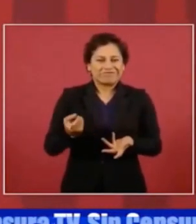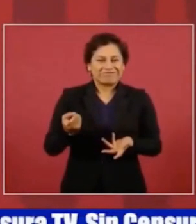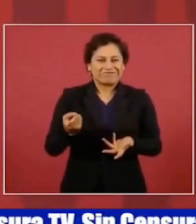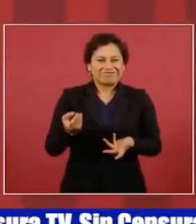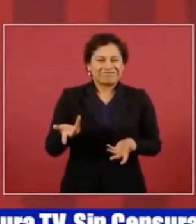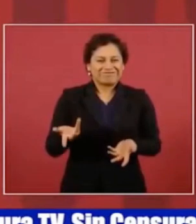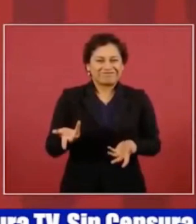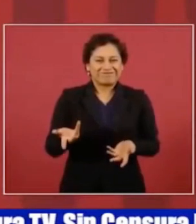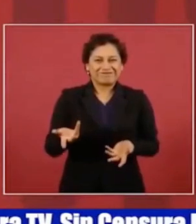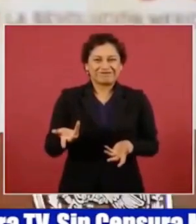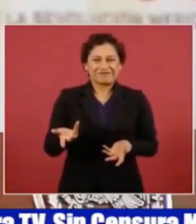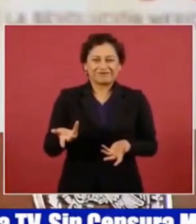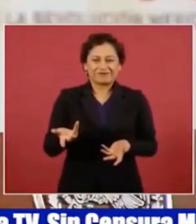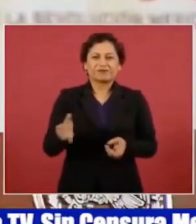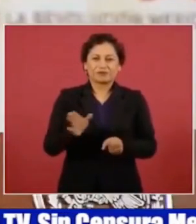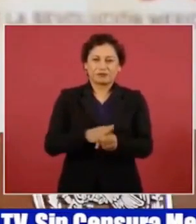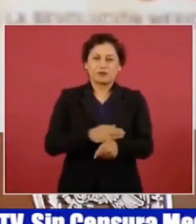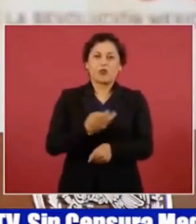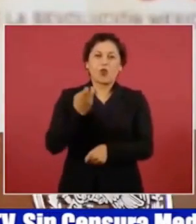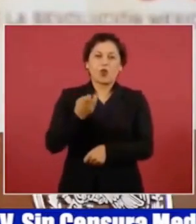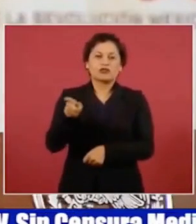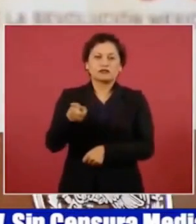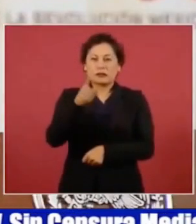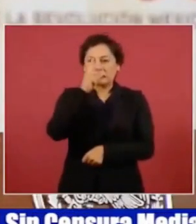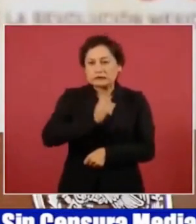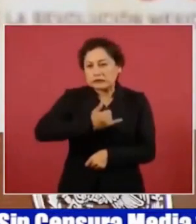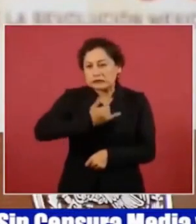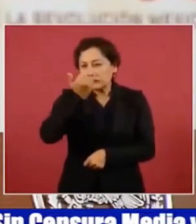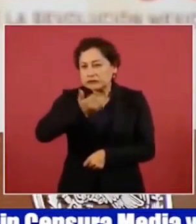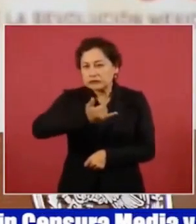y están cometiendo muchos errores